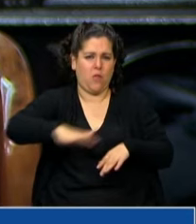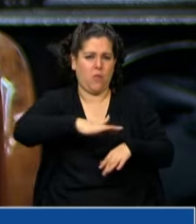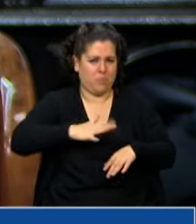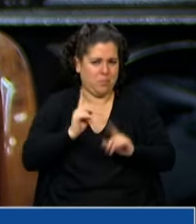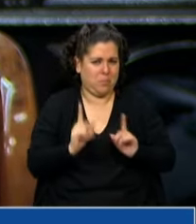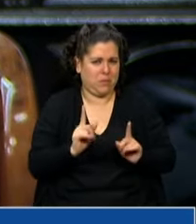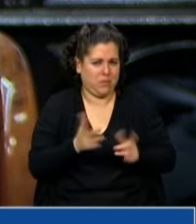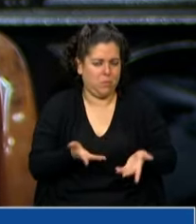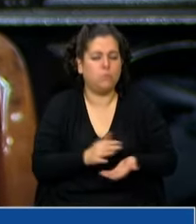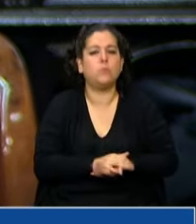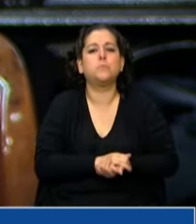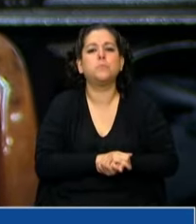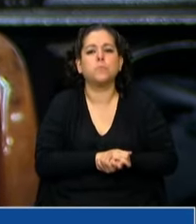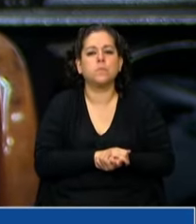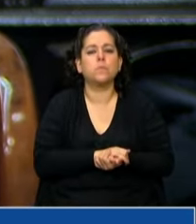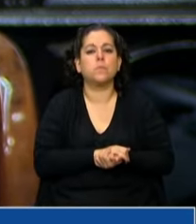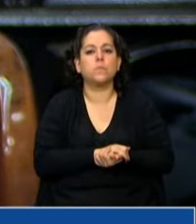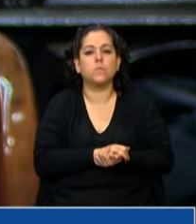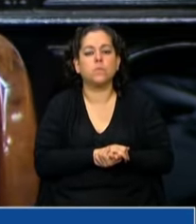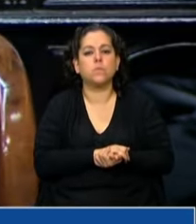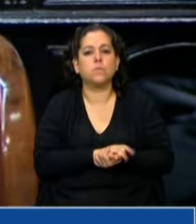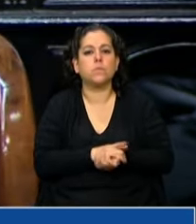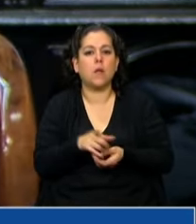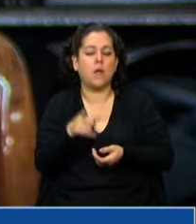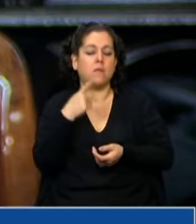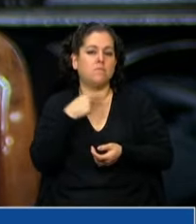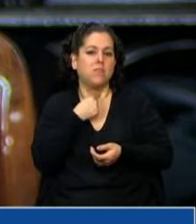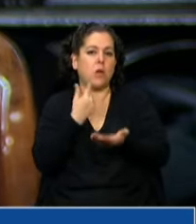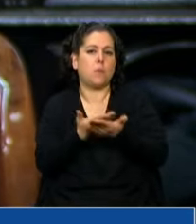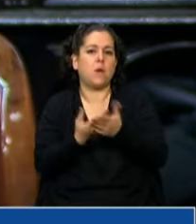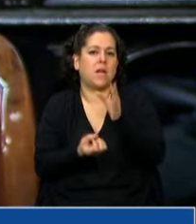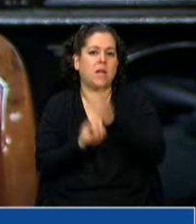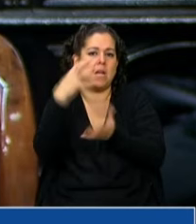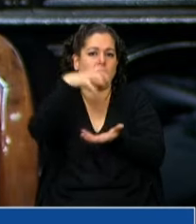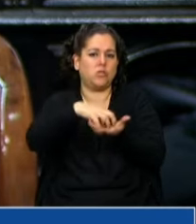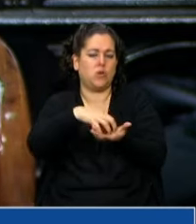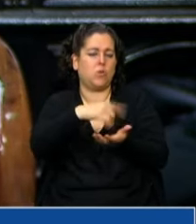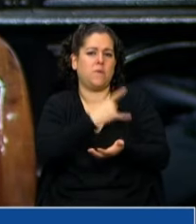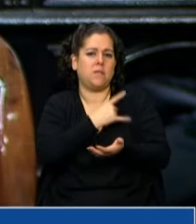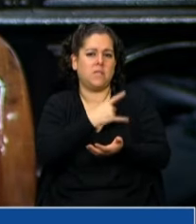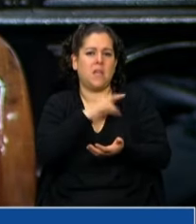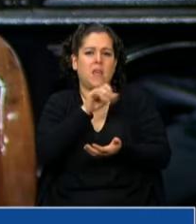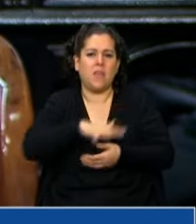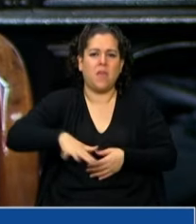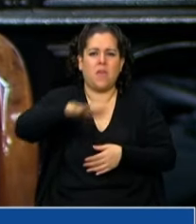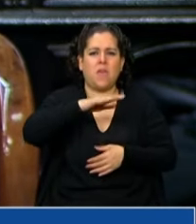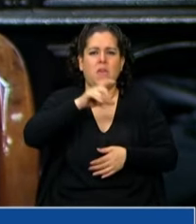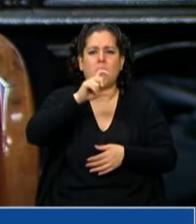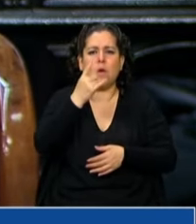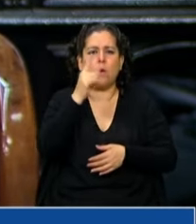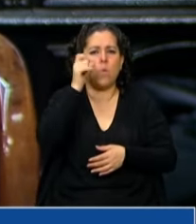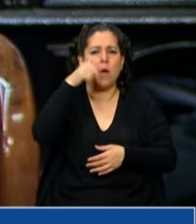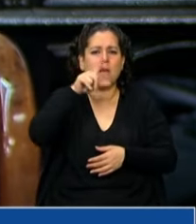Estoy precisamente planteando la creación de la Universidad de la Cuenca del Salado, una